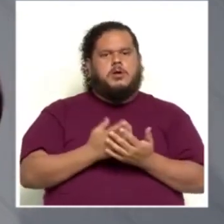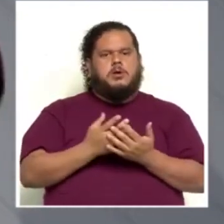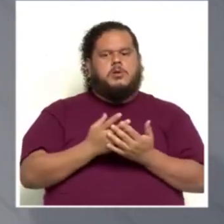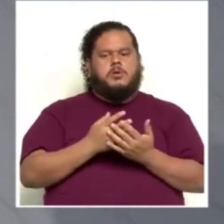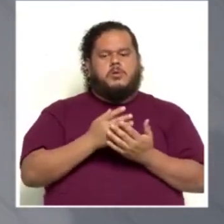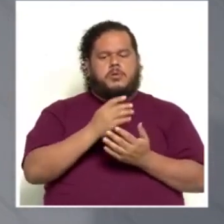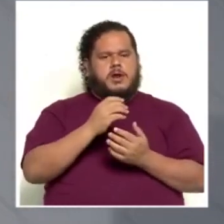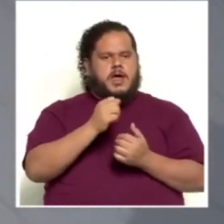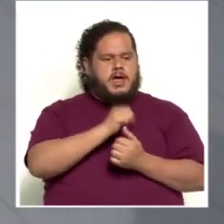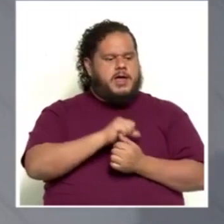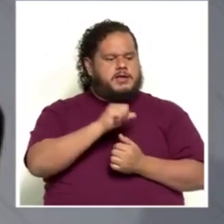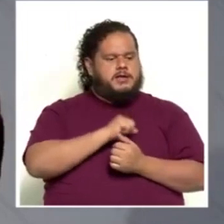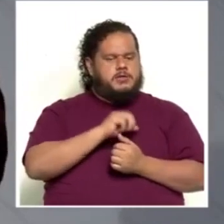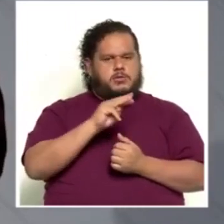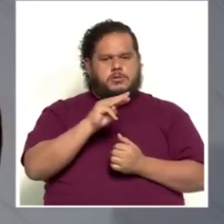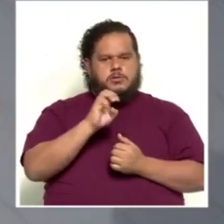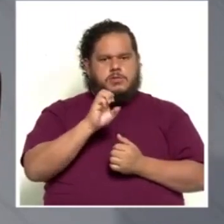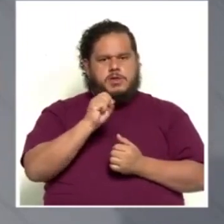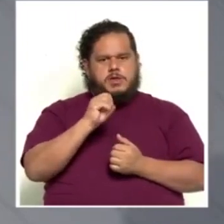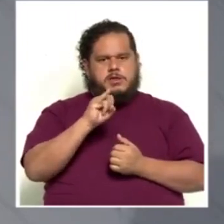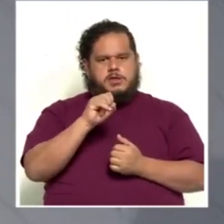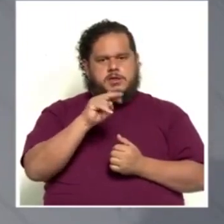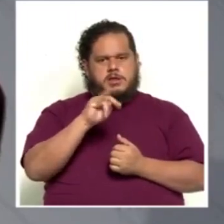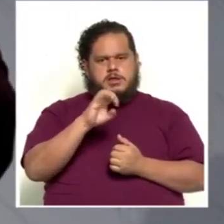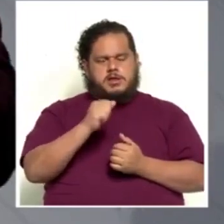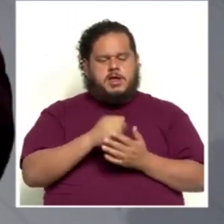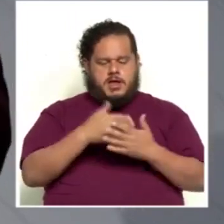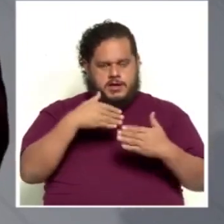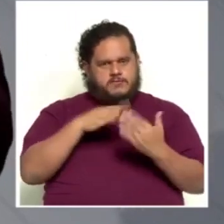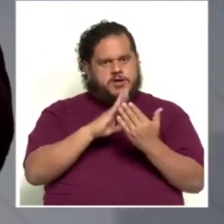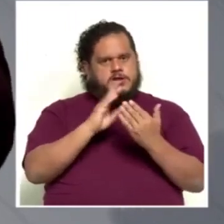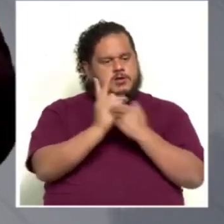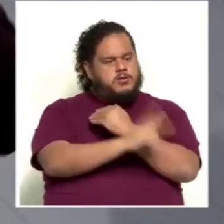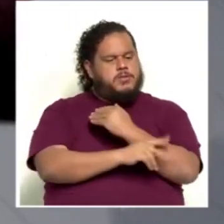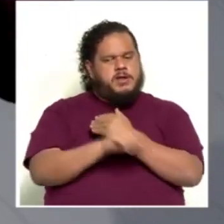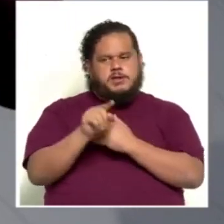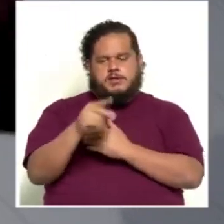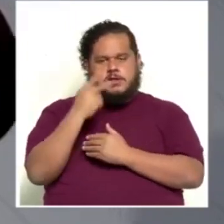mesiánica que frente a un país que él mira